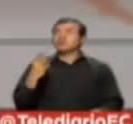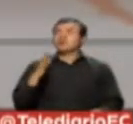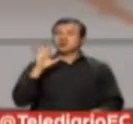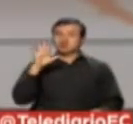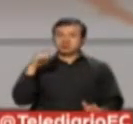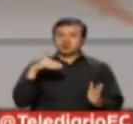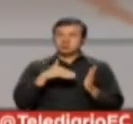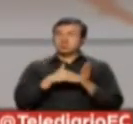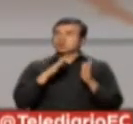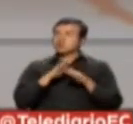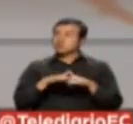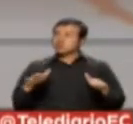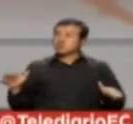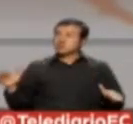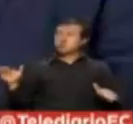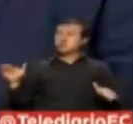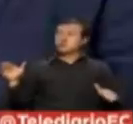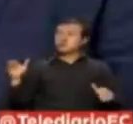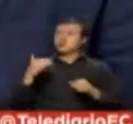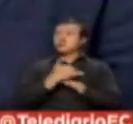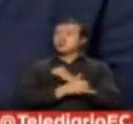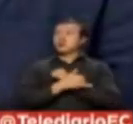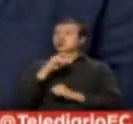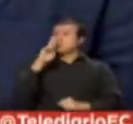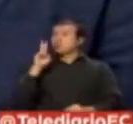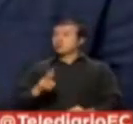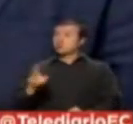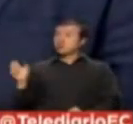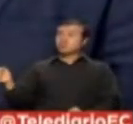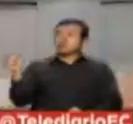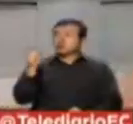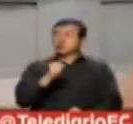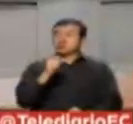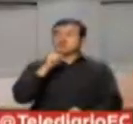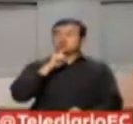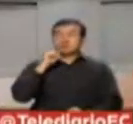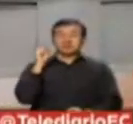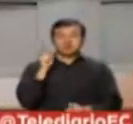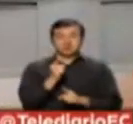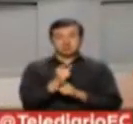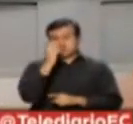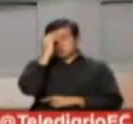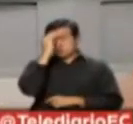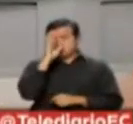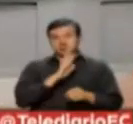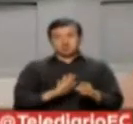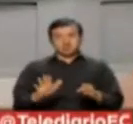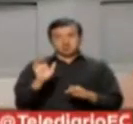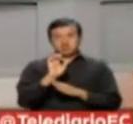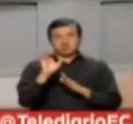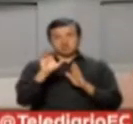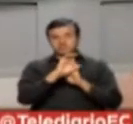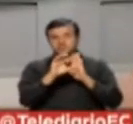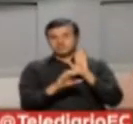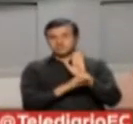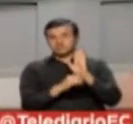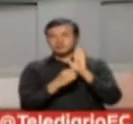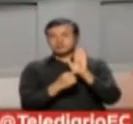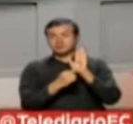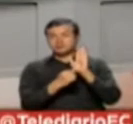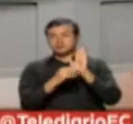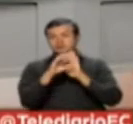5.000 estudiantes de origen venezolana si es así es mire de educación en ecuador y la constitución es muy clara en eso es